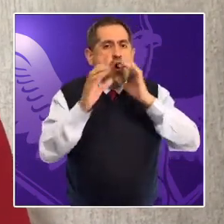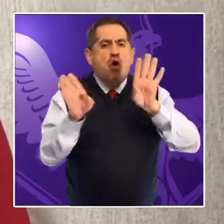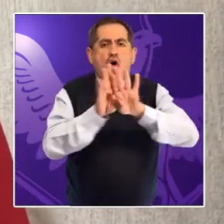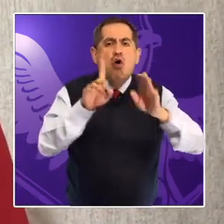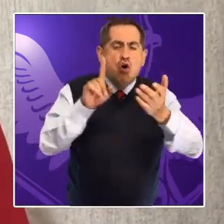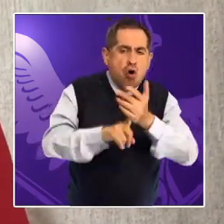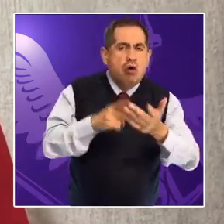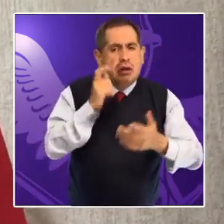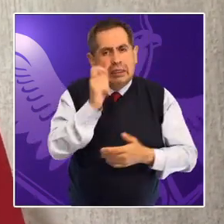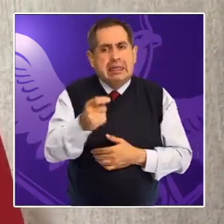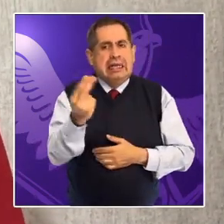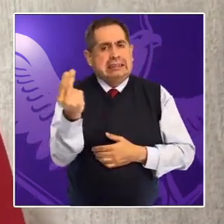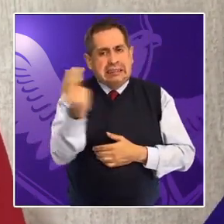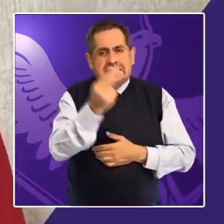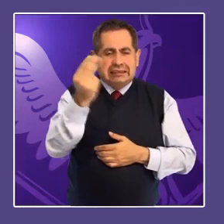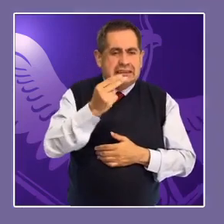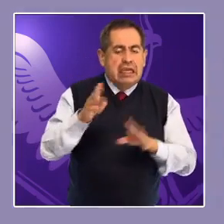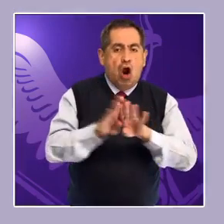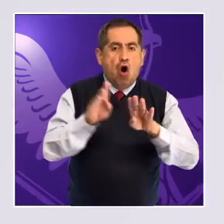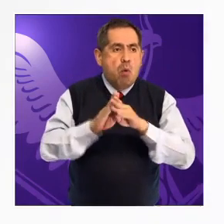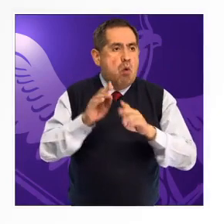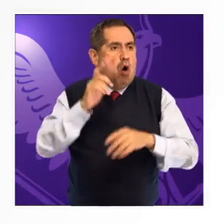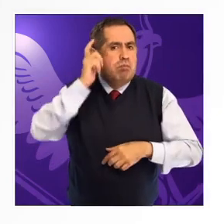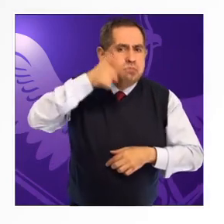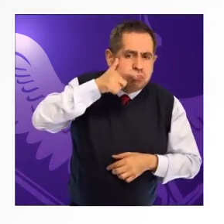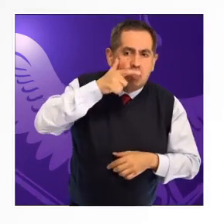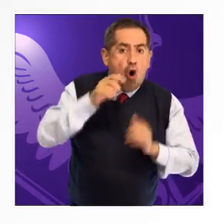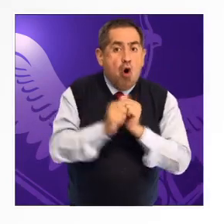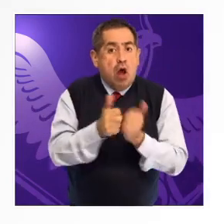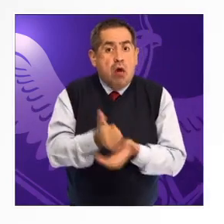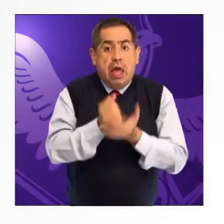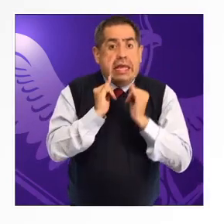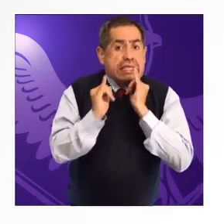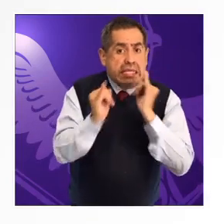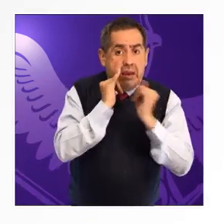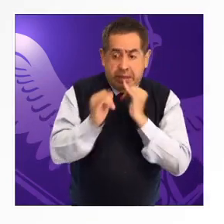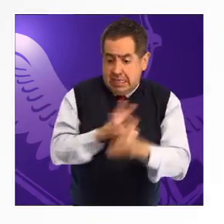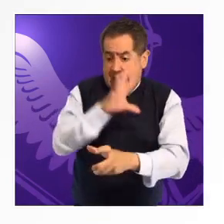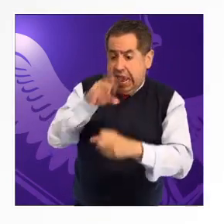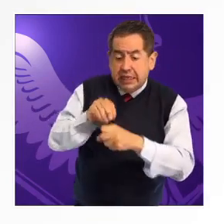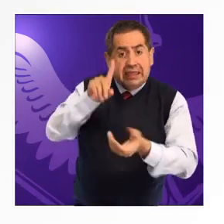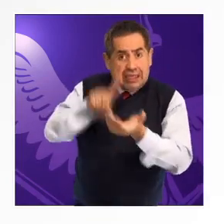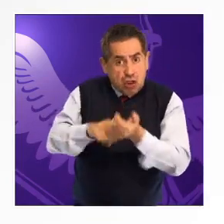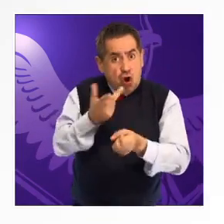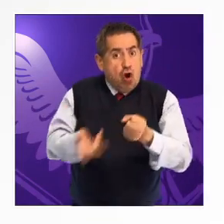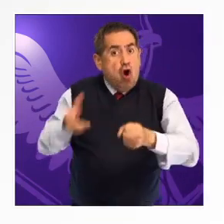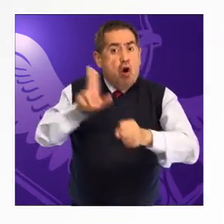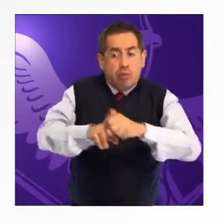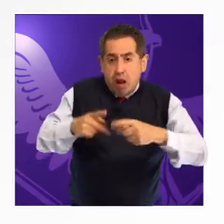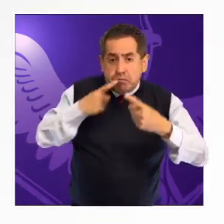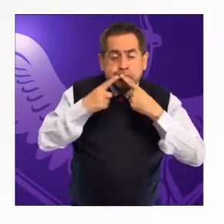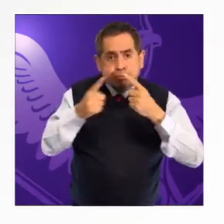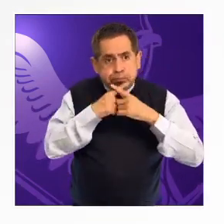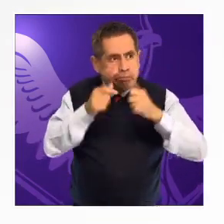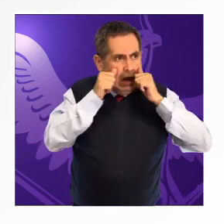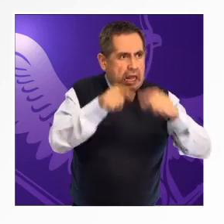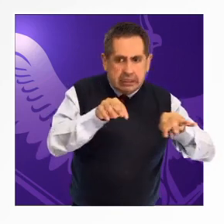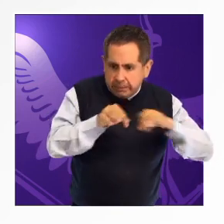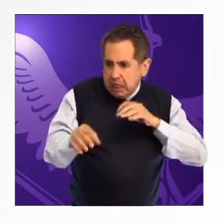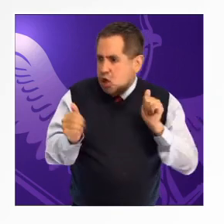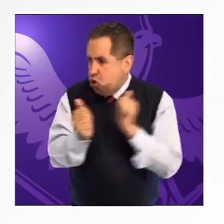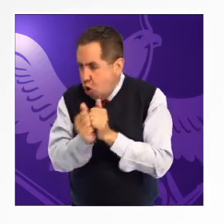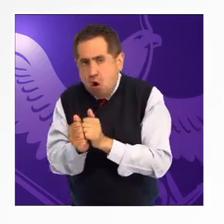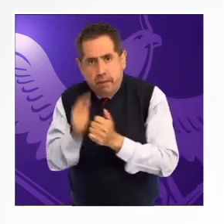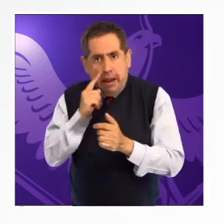un centro de relevo o que haya un intérprete que sea tratado dentro del hospital como un trabajador de la salud para que pueda